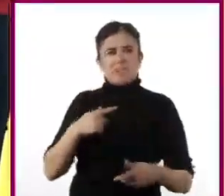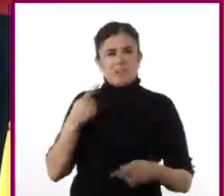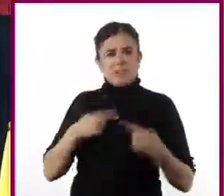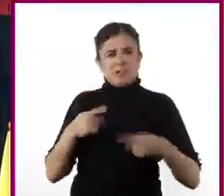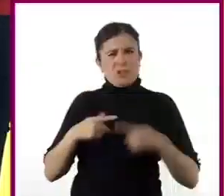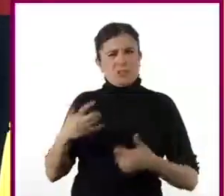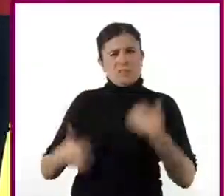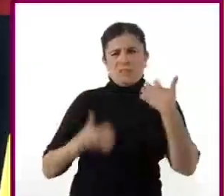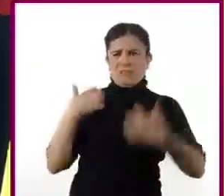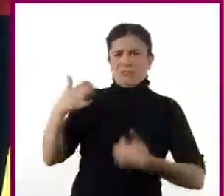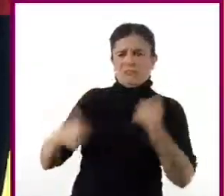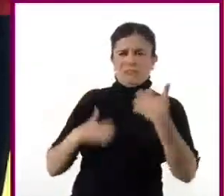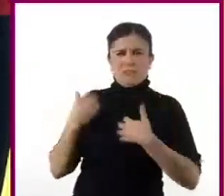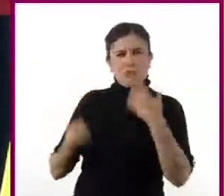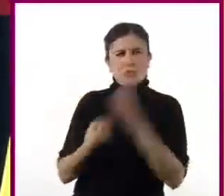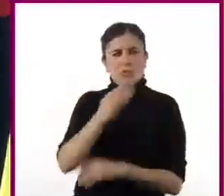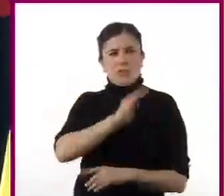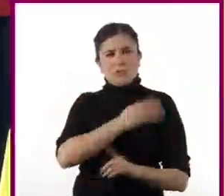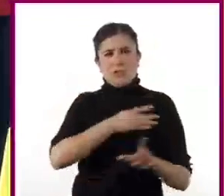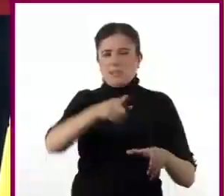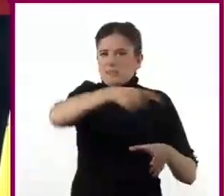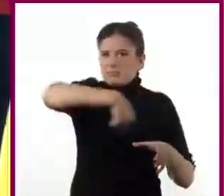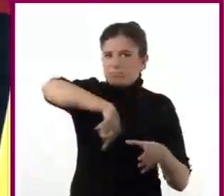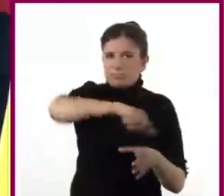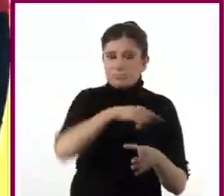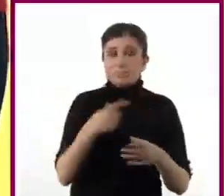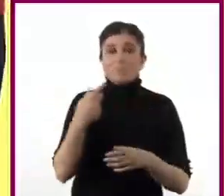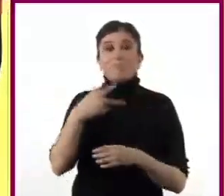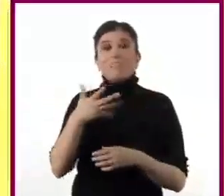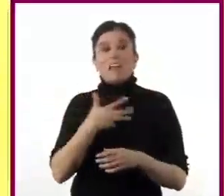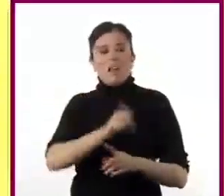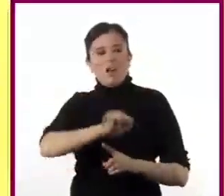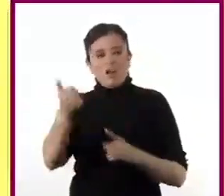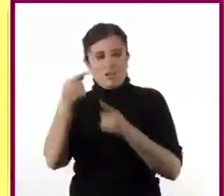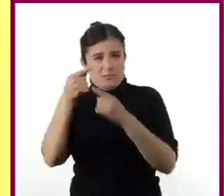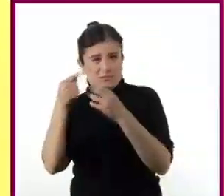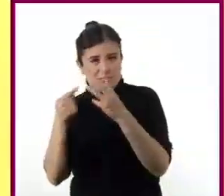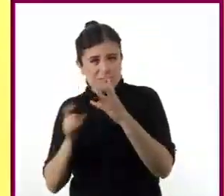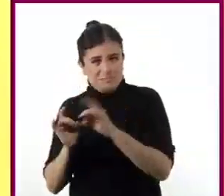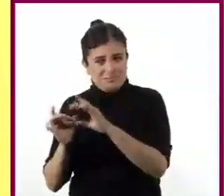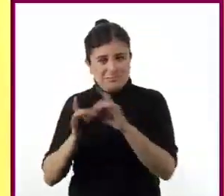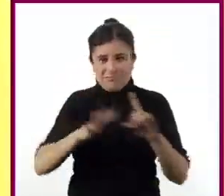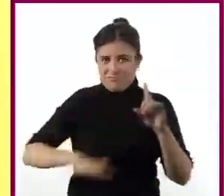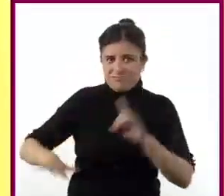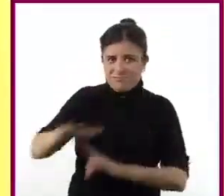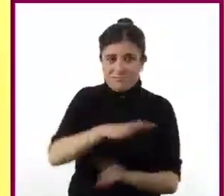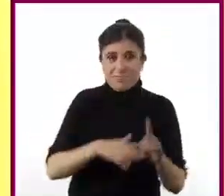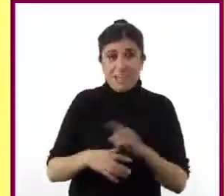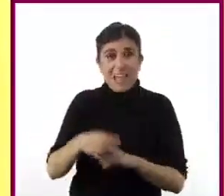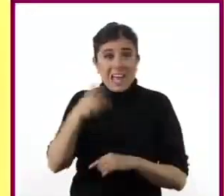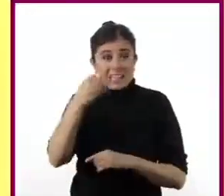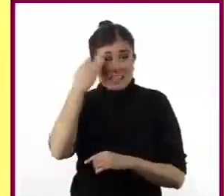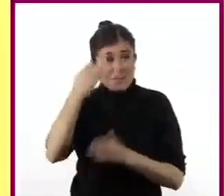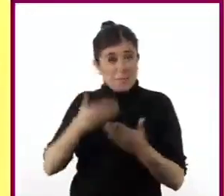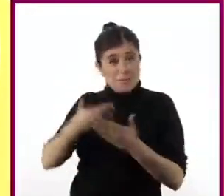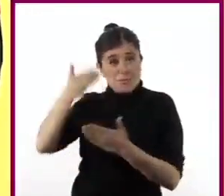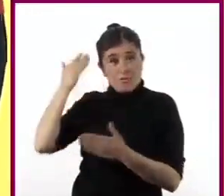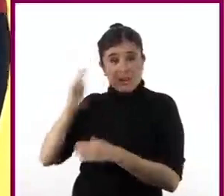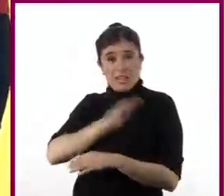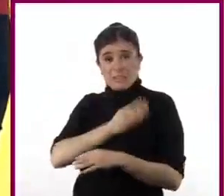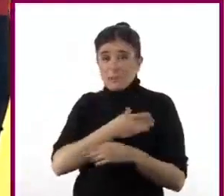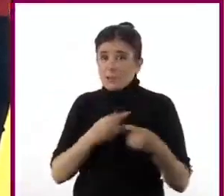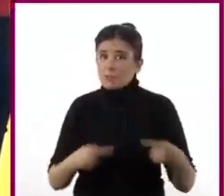los habitantes de Nueva España. Sin embargo, había muchas otras situaciones alrededor. En esa época, España